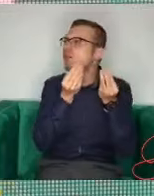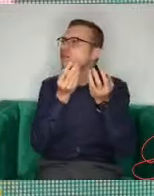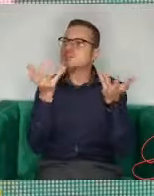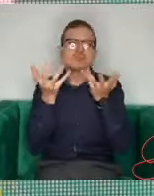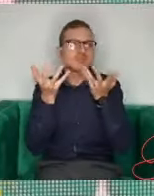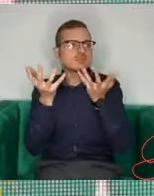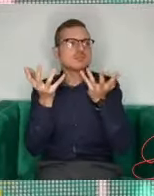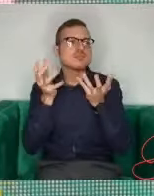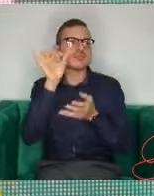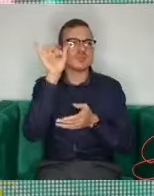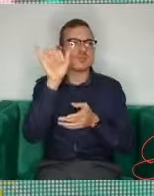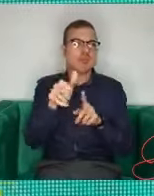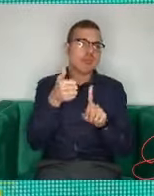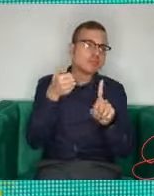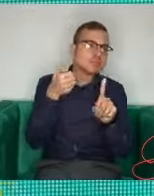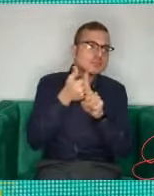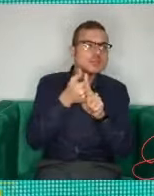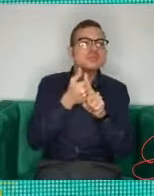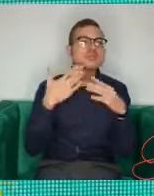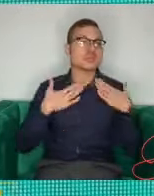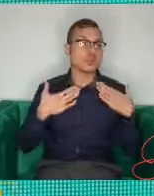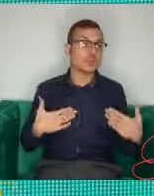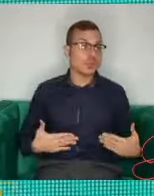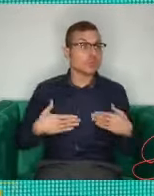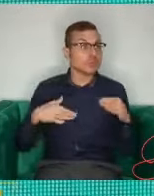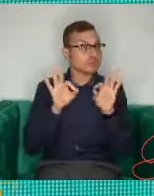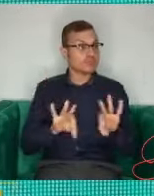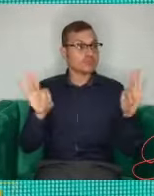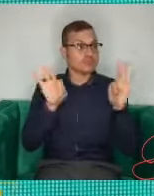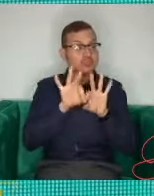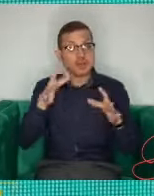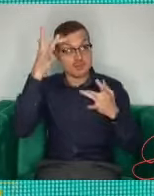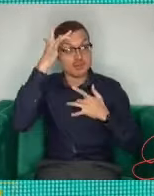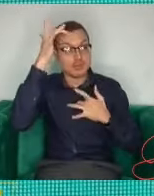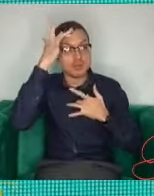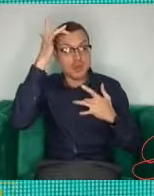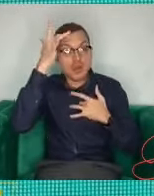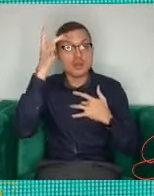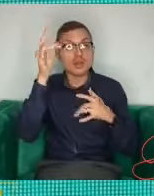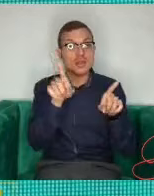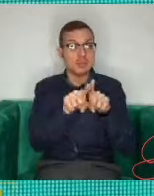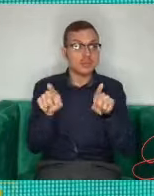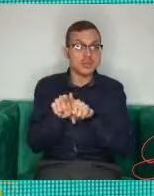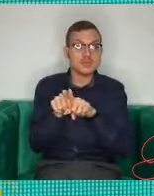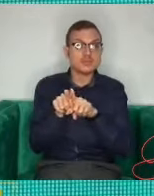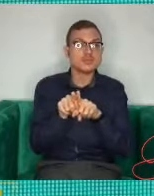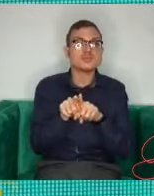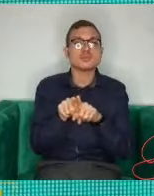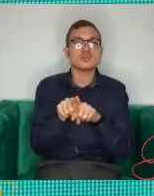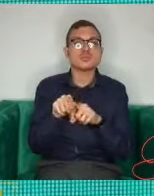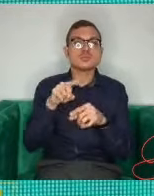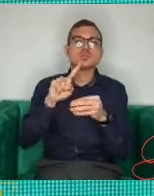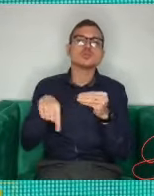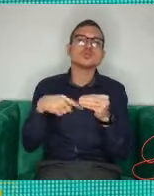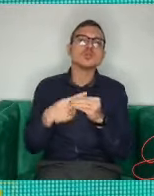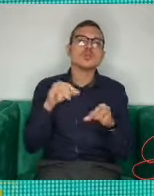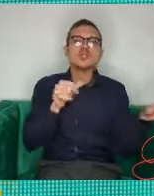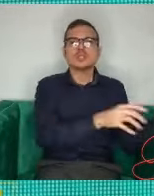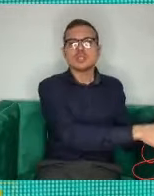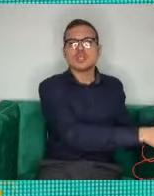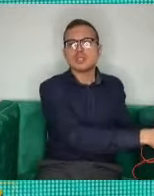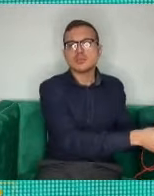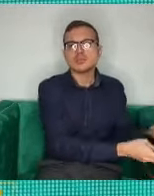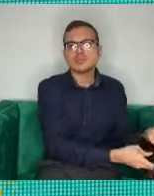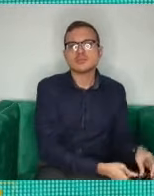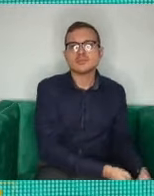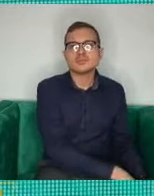problema en nuestro sistema y en nuestra afección de salud. Así que para hablar sobre este tema, tenemos a nuestro recurso